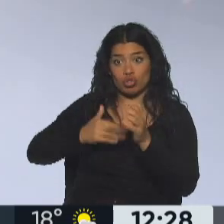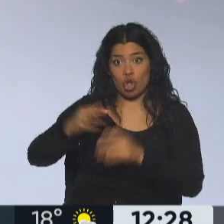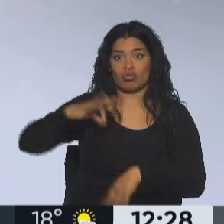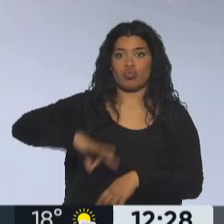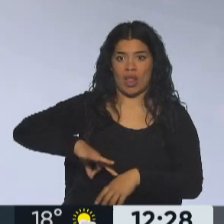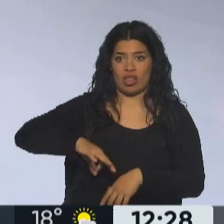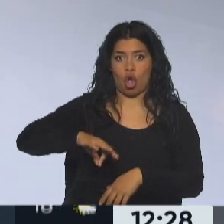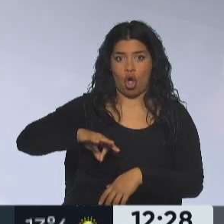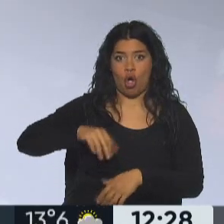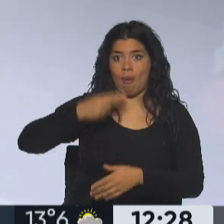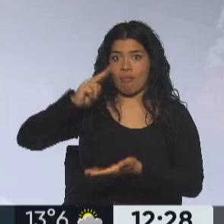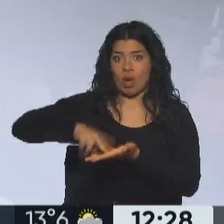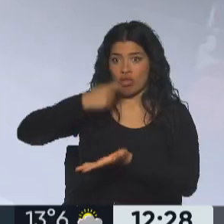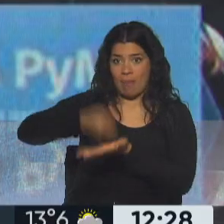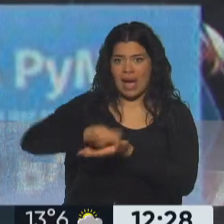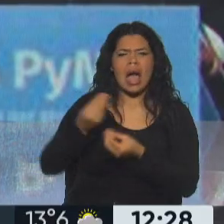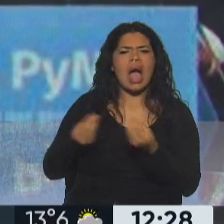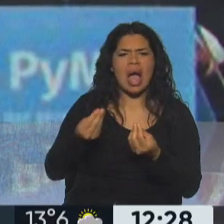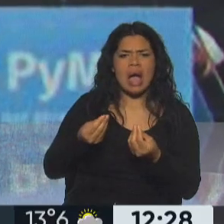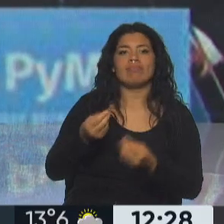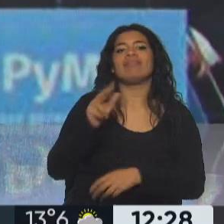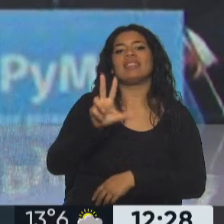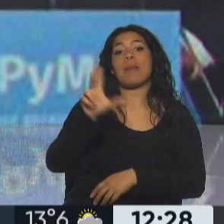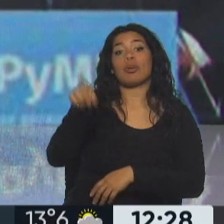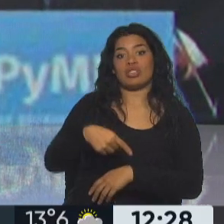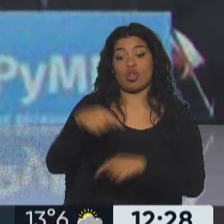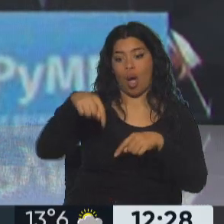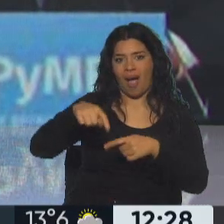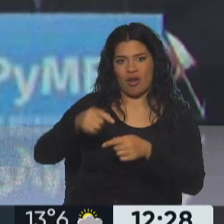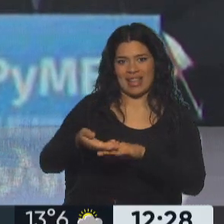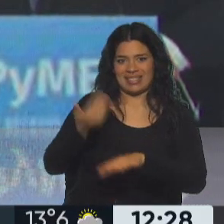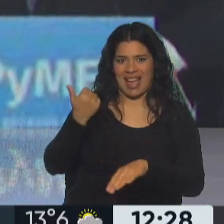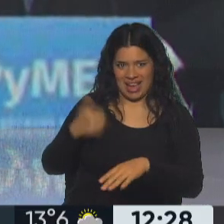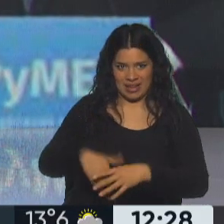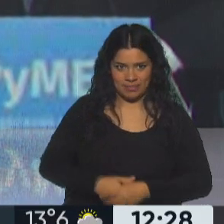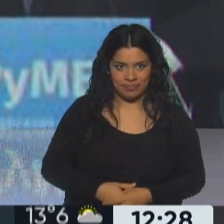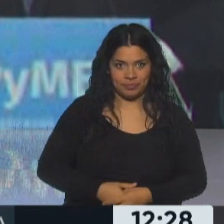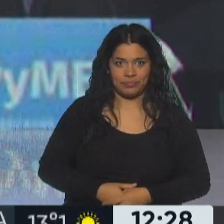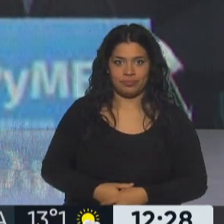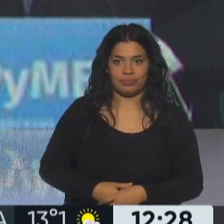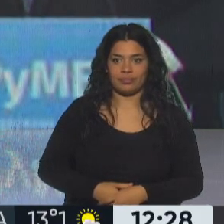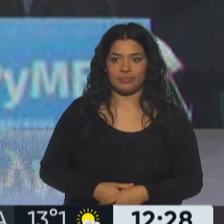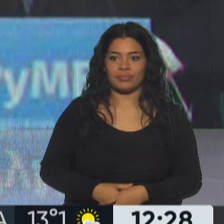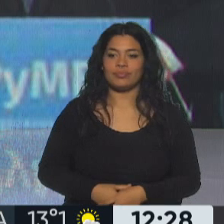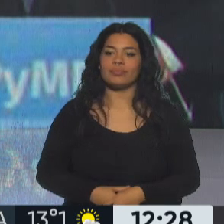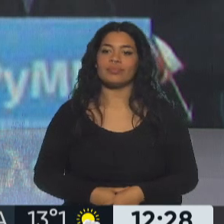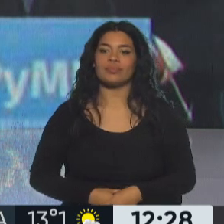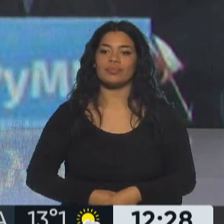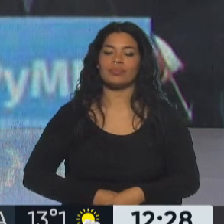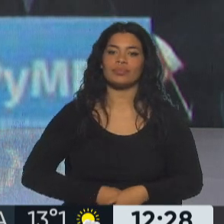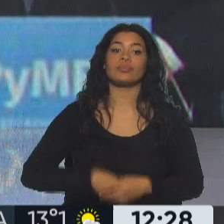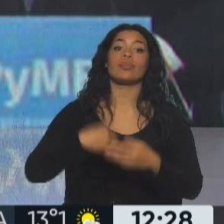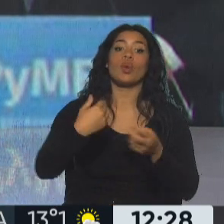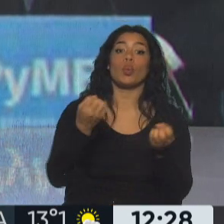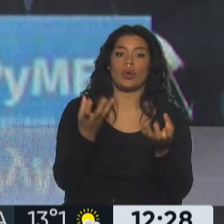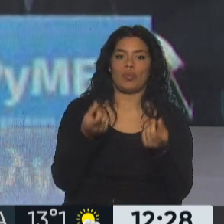Entonces, únicamente 3% del total de esos 800.000 beneficiados están en el sector de la construcción. Volvemos